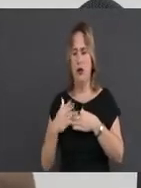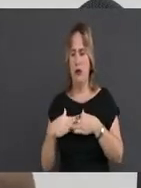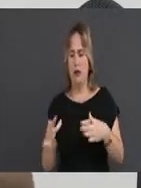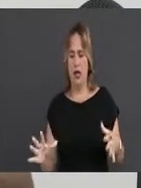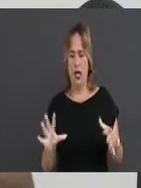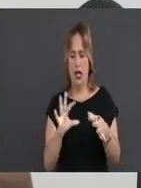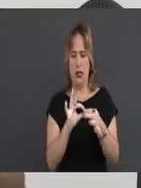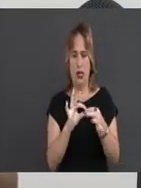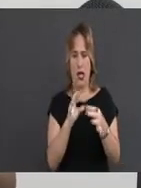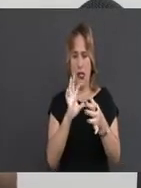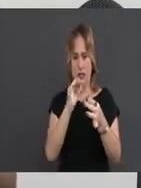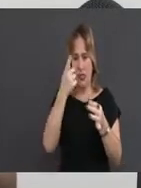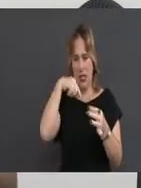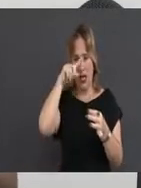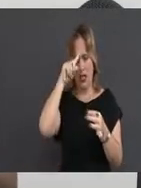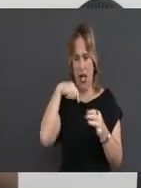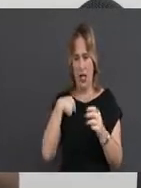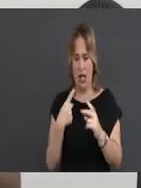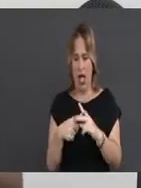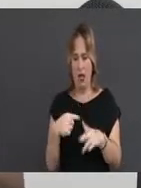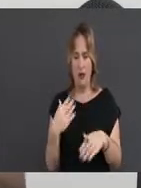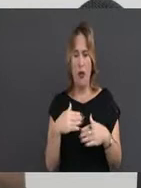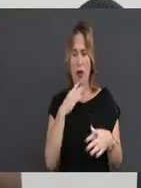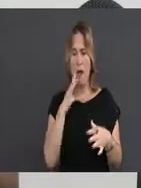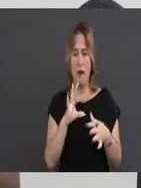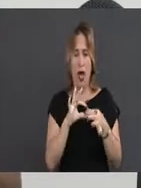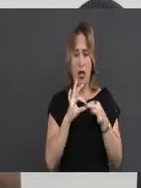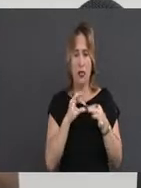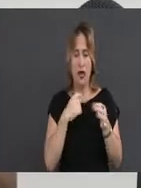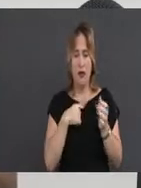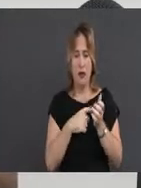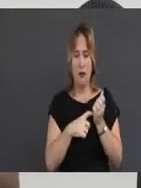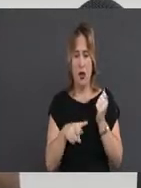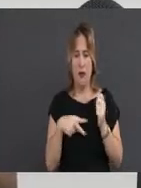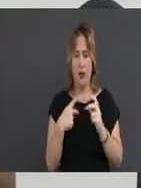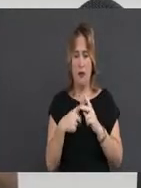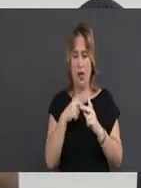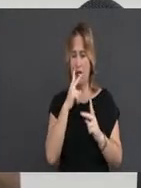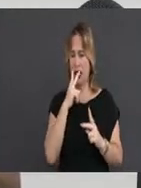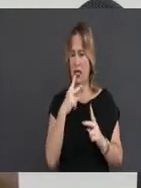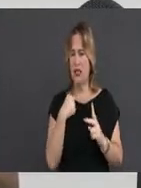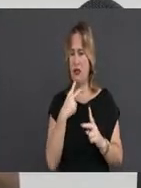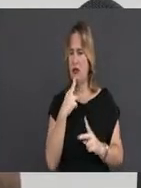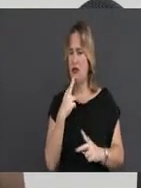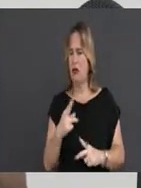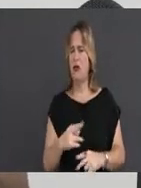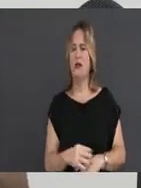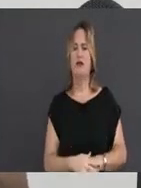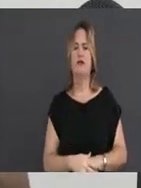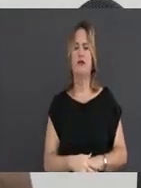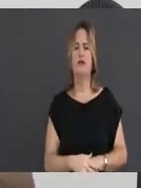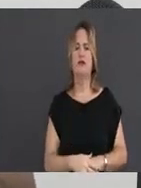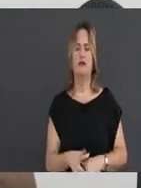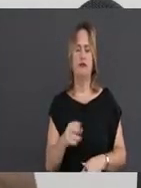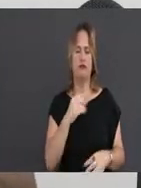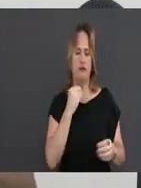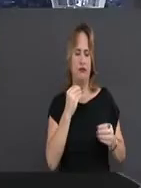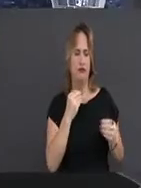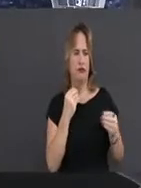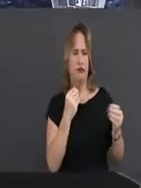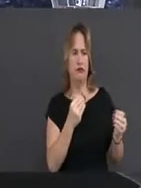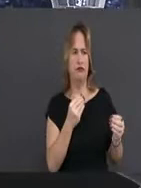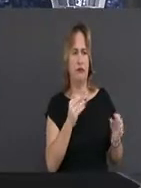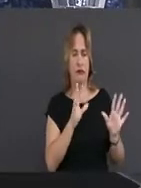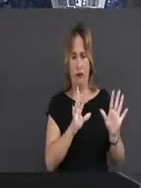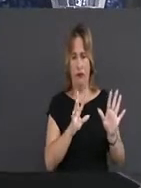comercializadora de combustible, donde los casos más críticos de la población se atienden y se le da respuesta. Ahora quiero darle un criterio. La